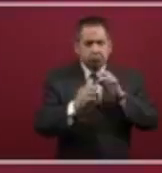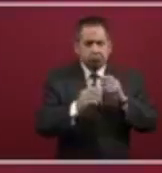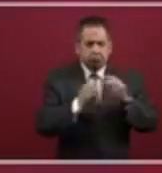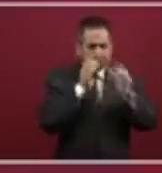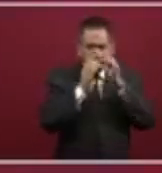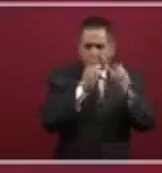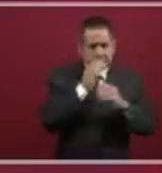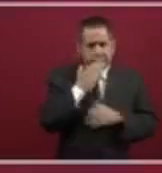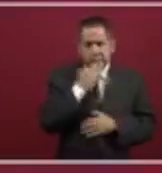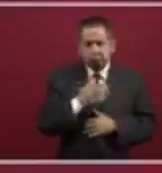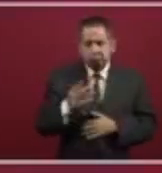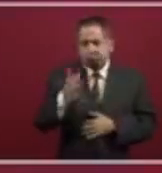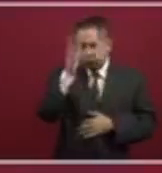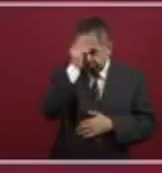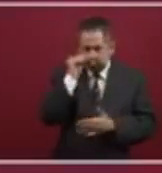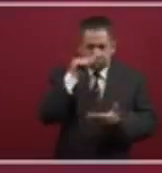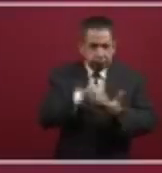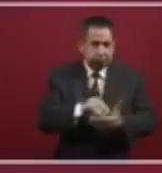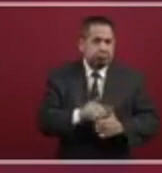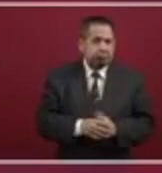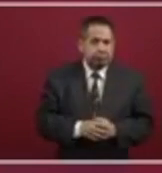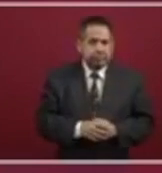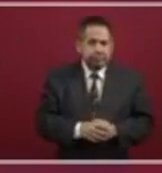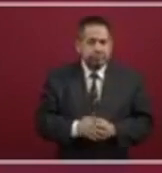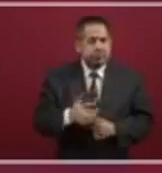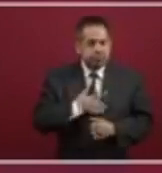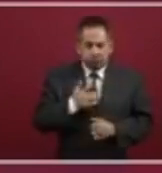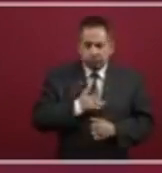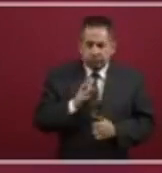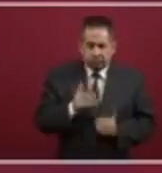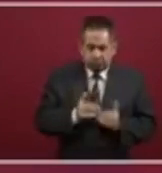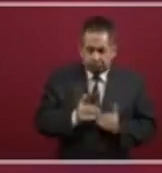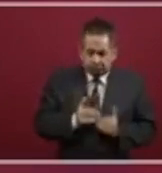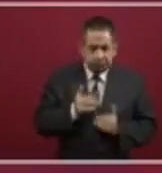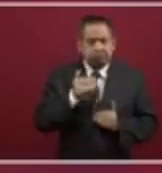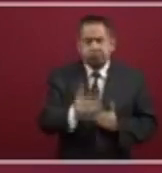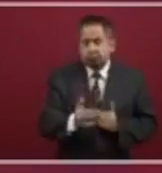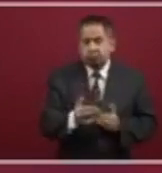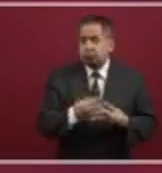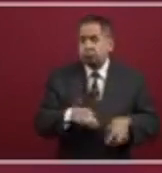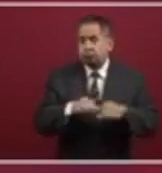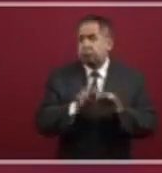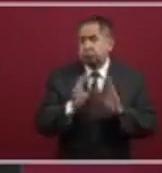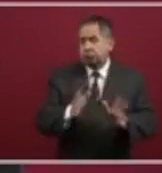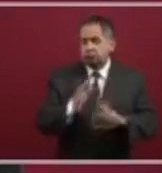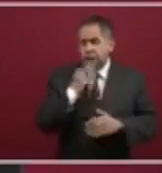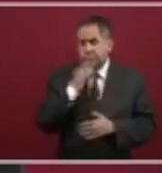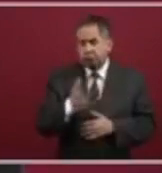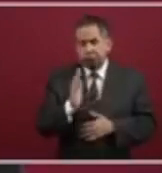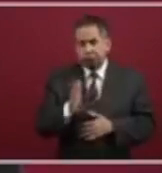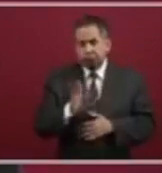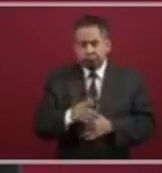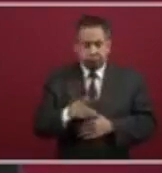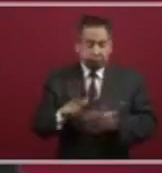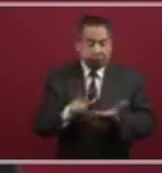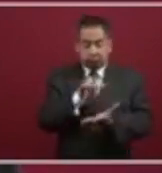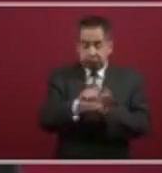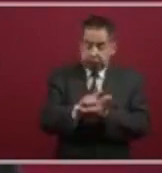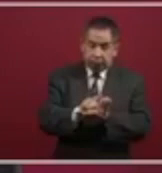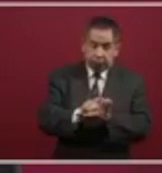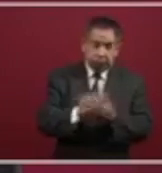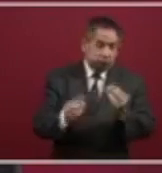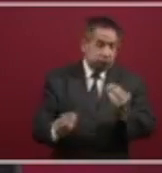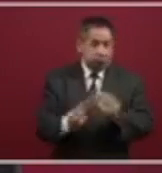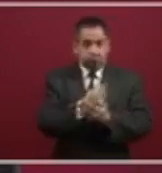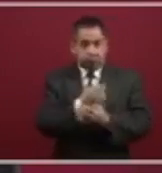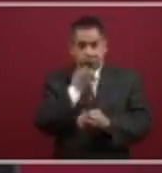acuerdo. Yo siento que fue un avance importante el que se haya aprobado